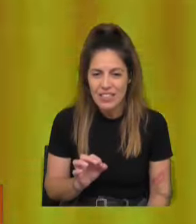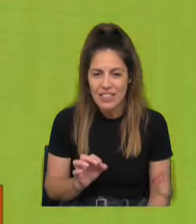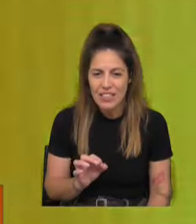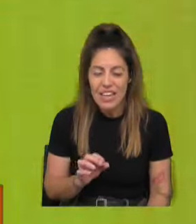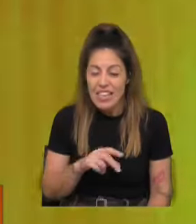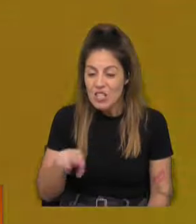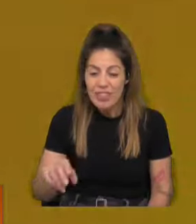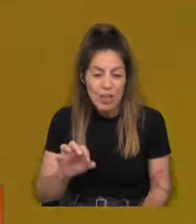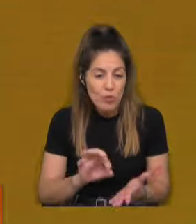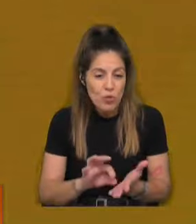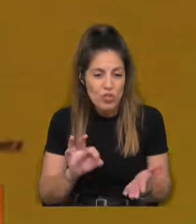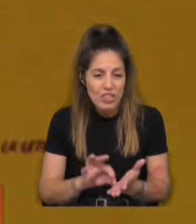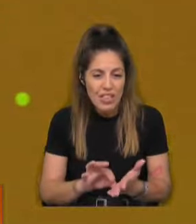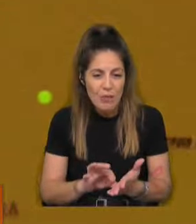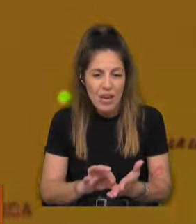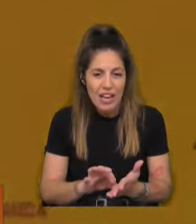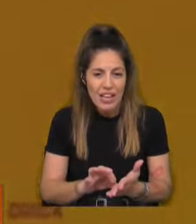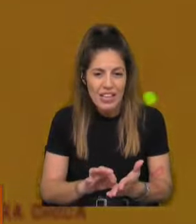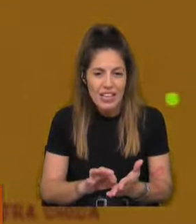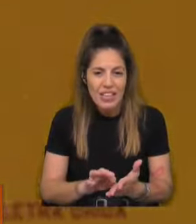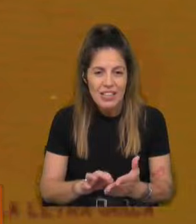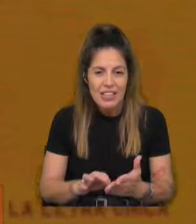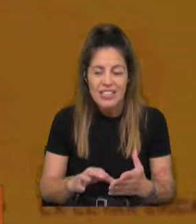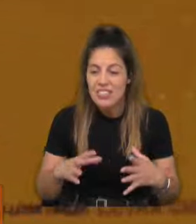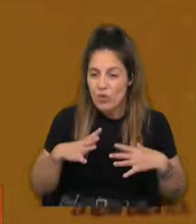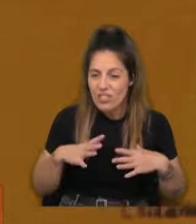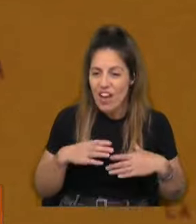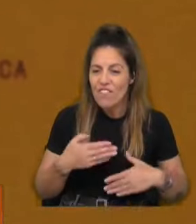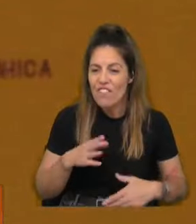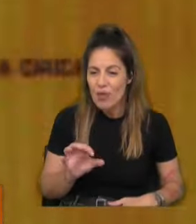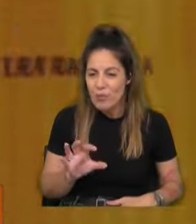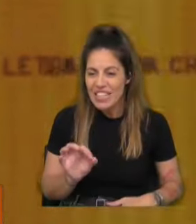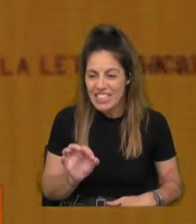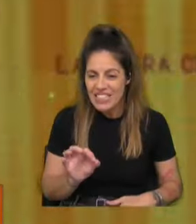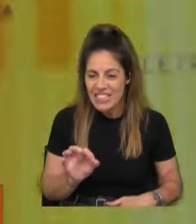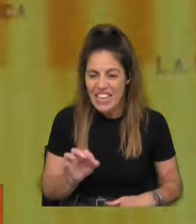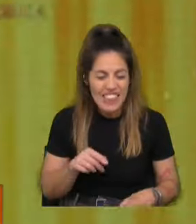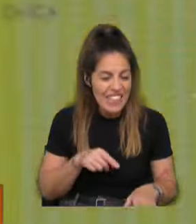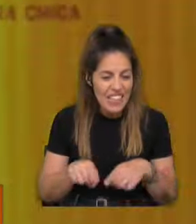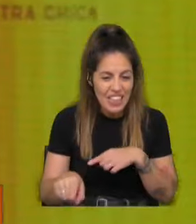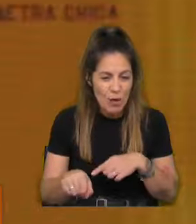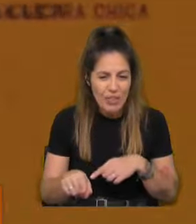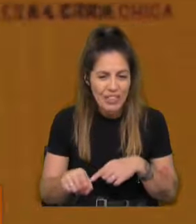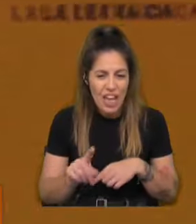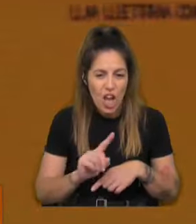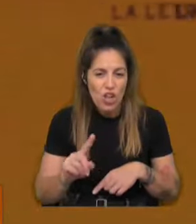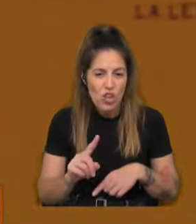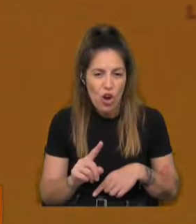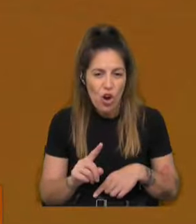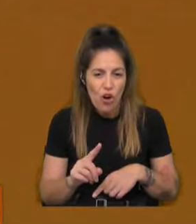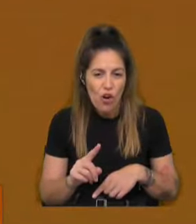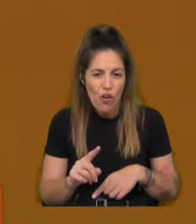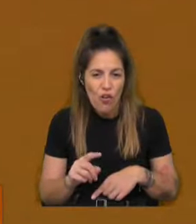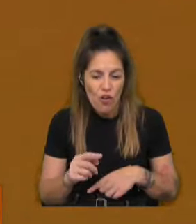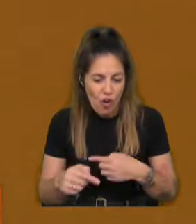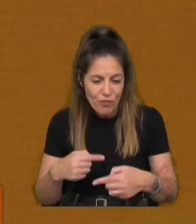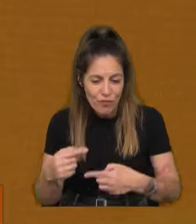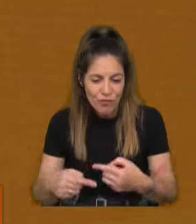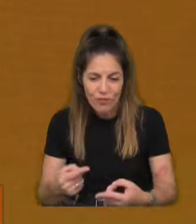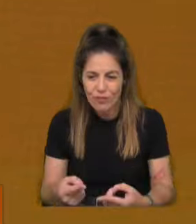mantenemos un sistema la seguridad social en el cual el bps se ve directamente favorecido Cómo podemos seguir